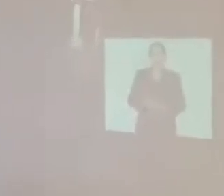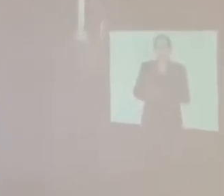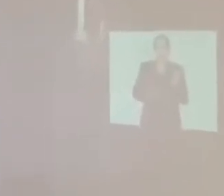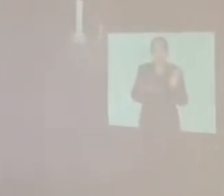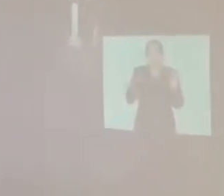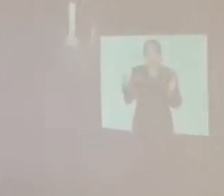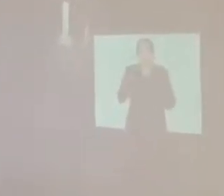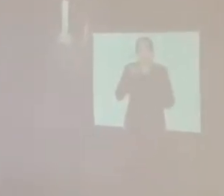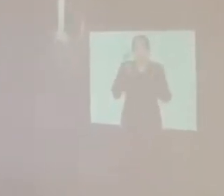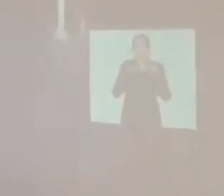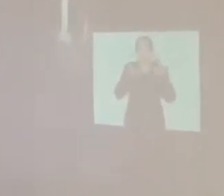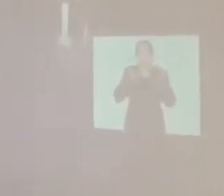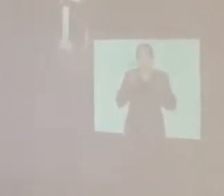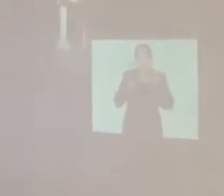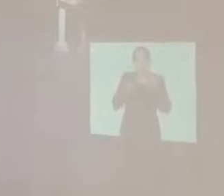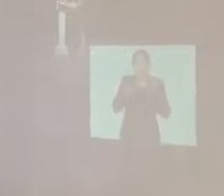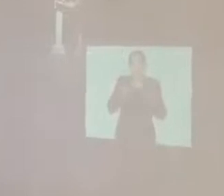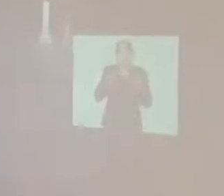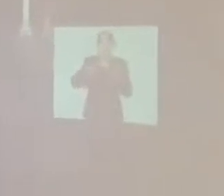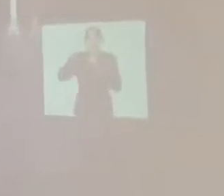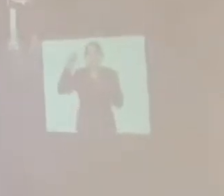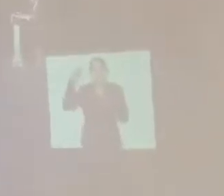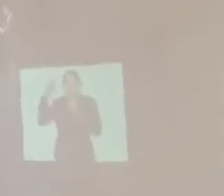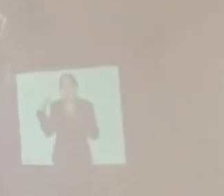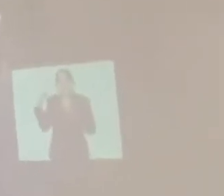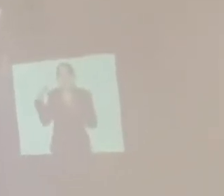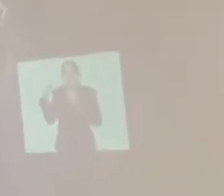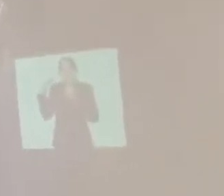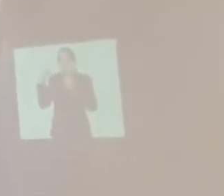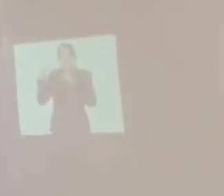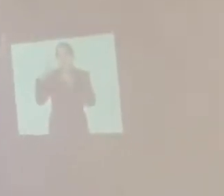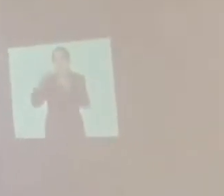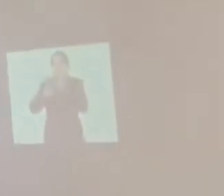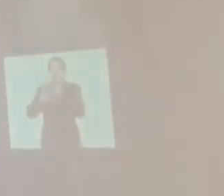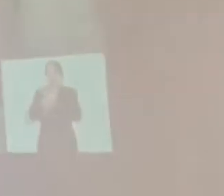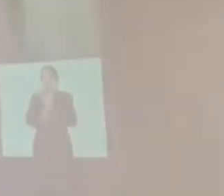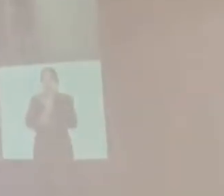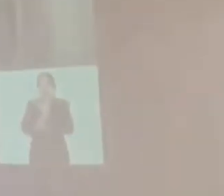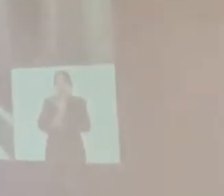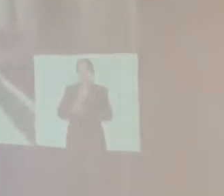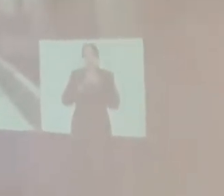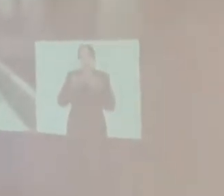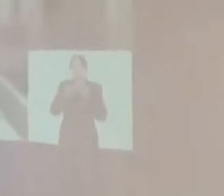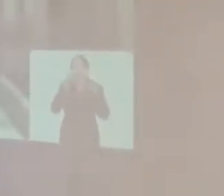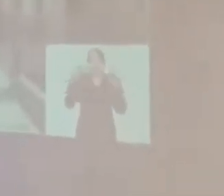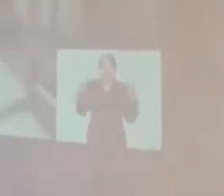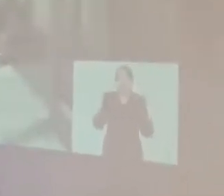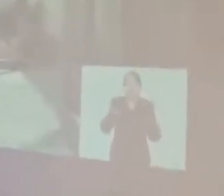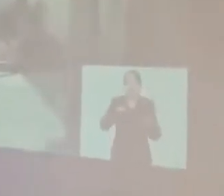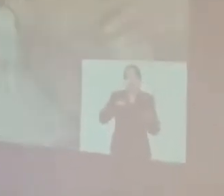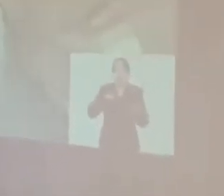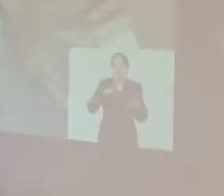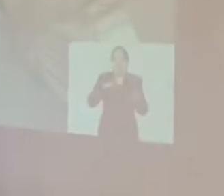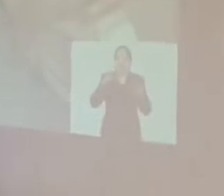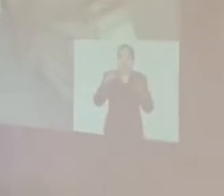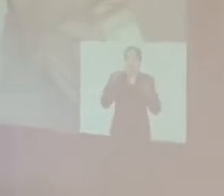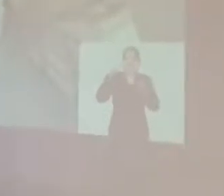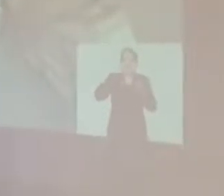Estudiantes que antes eran rechazados de otras universidades públicas, hoy tienen acceso a la